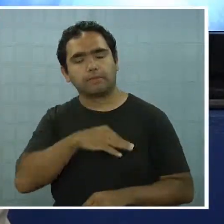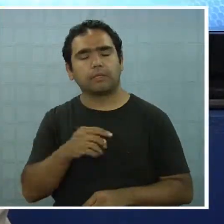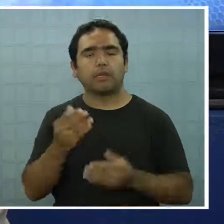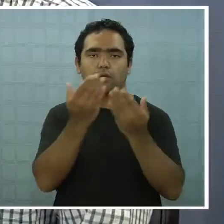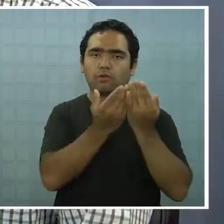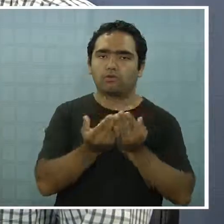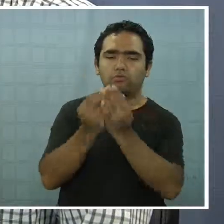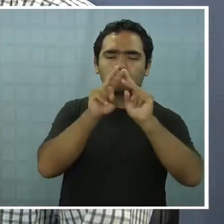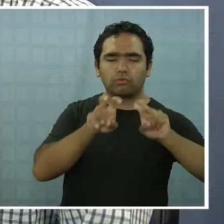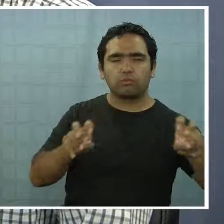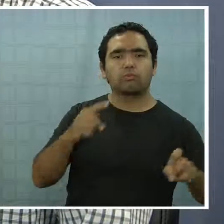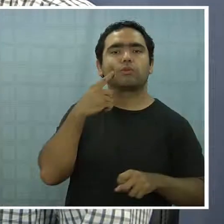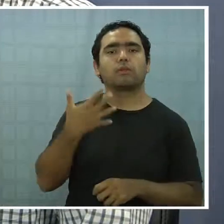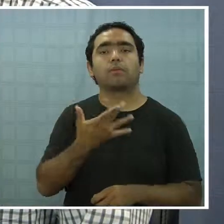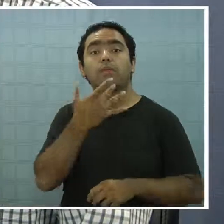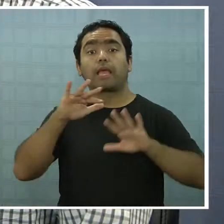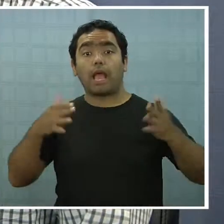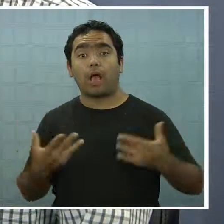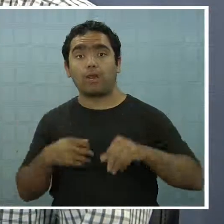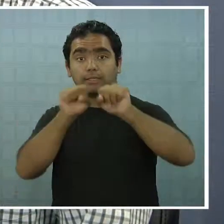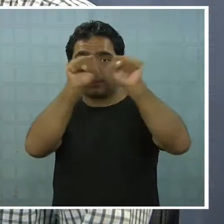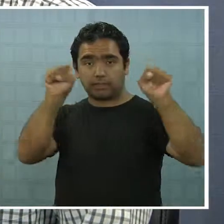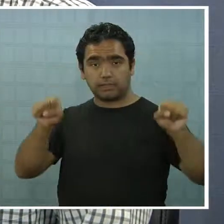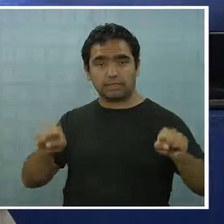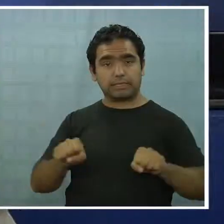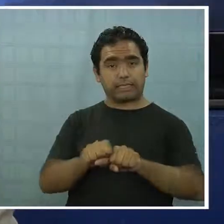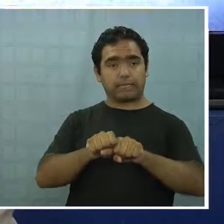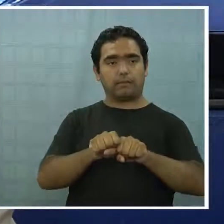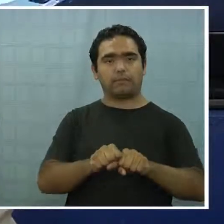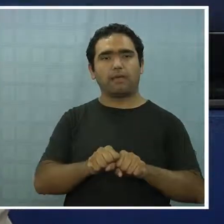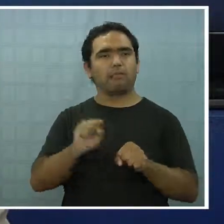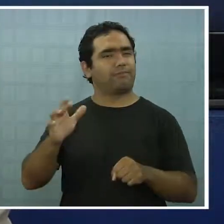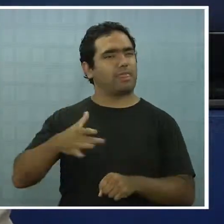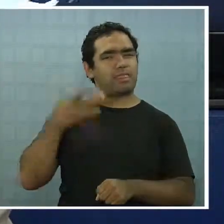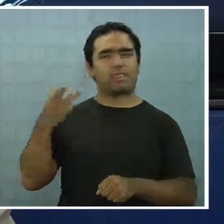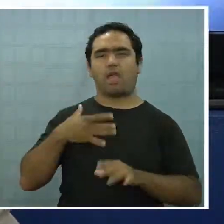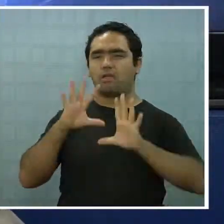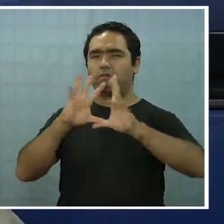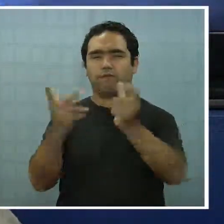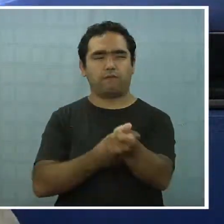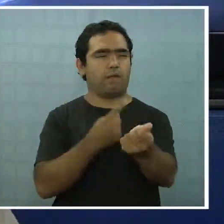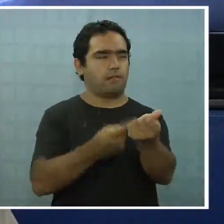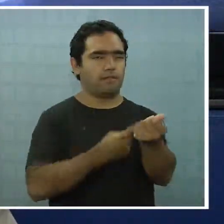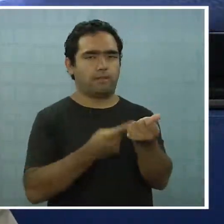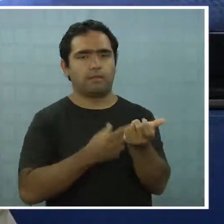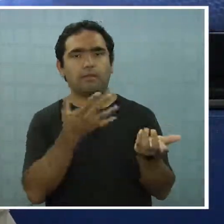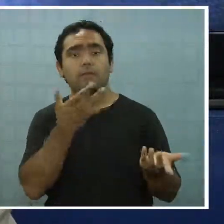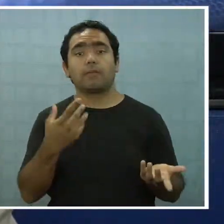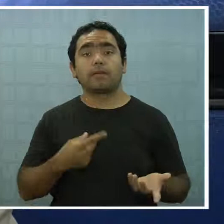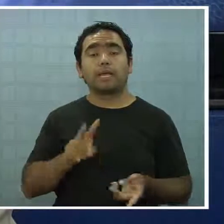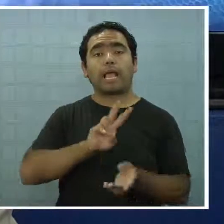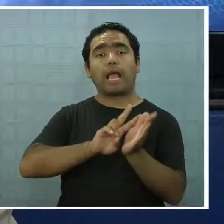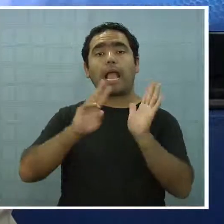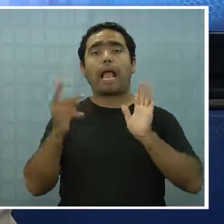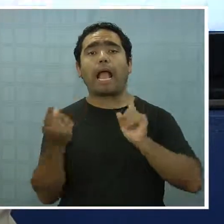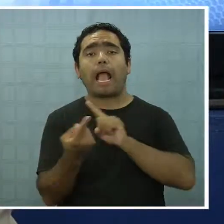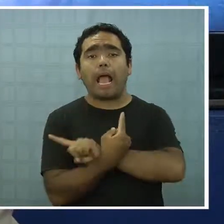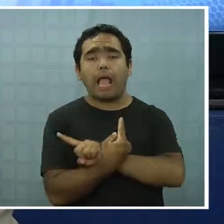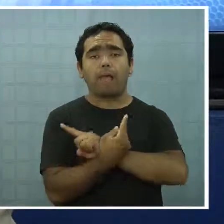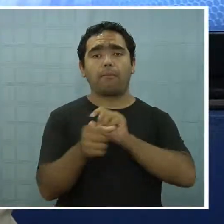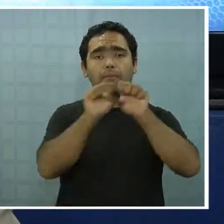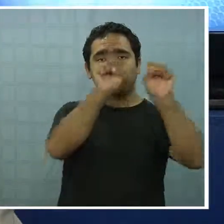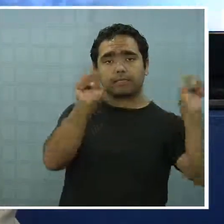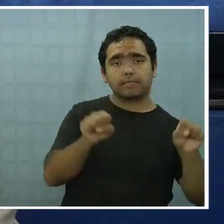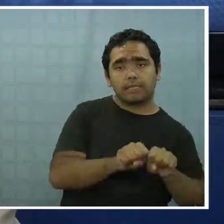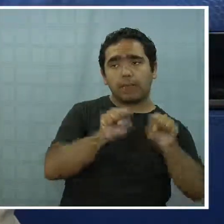nosotros tenemos un sistema que ha generado un tremendo daño a la familia, no solo porque se las cambiaron de sistema